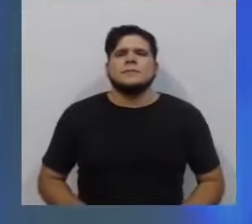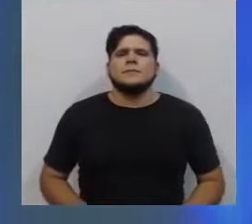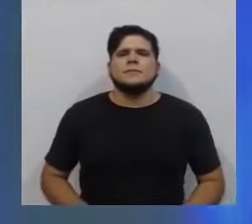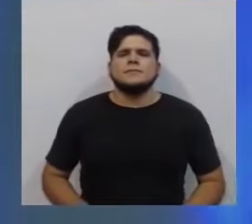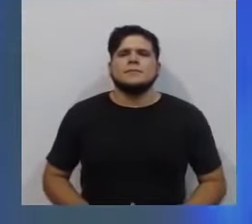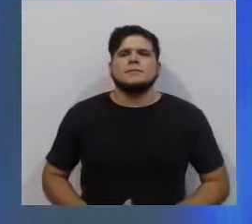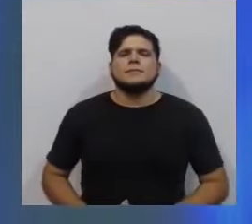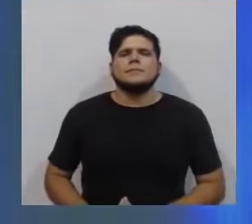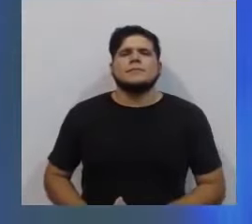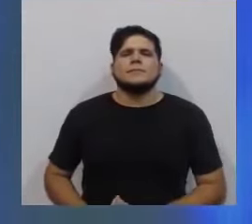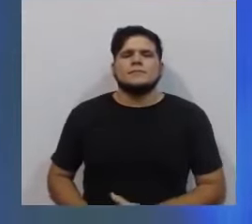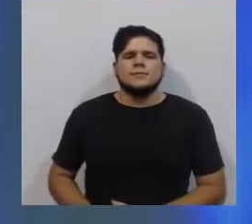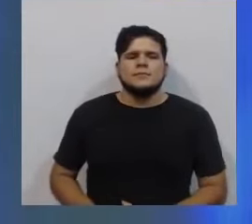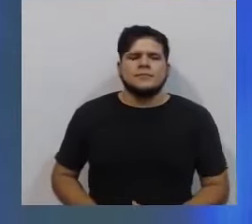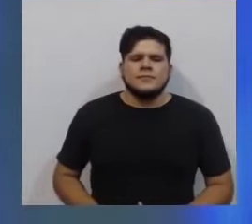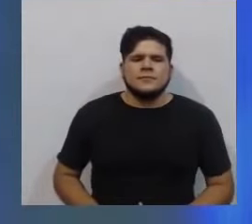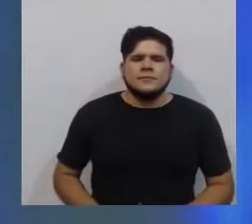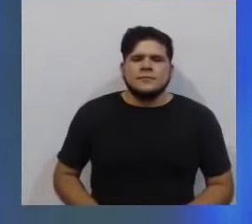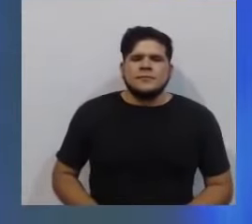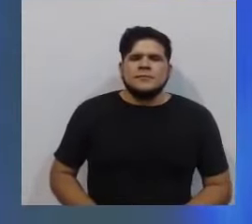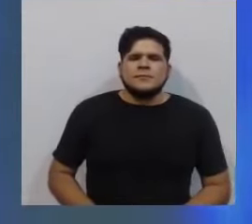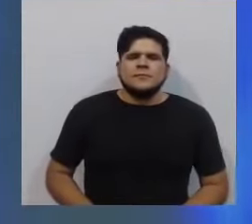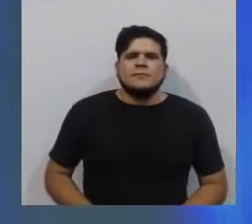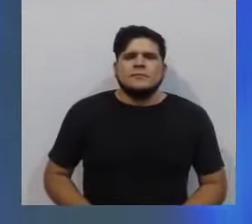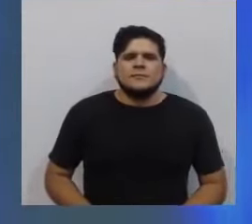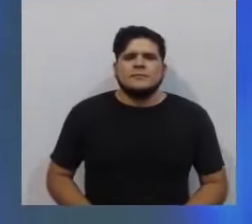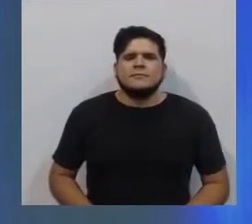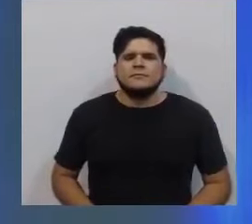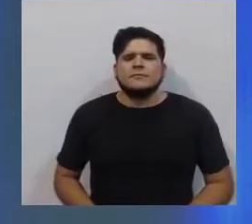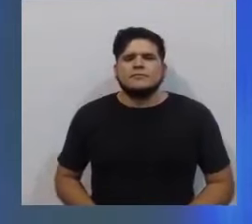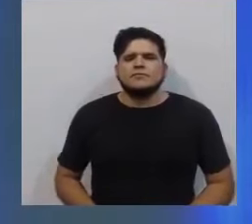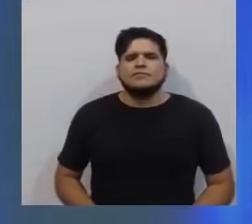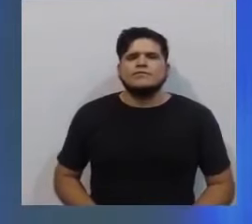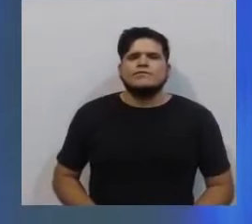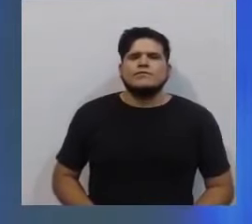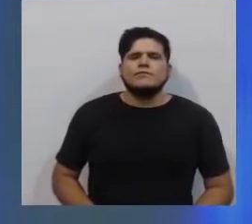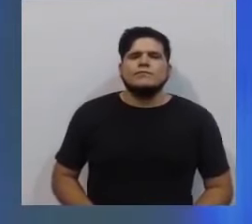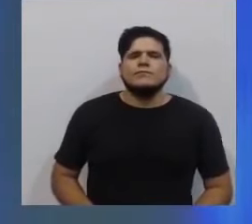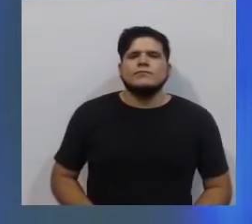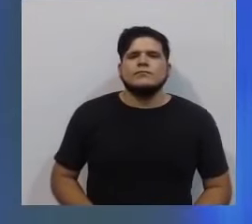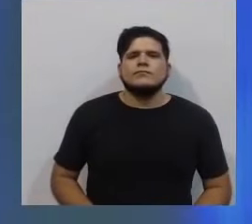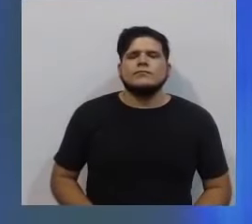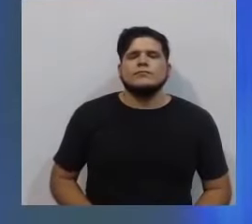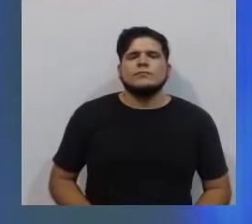y el otro día o si no lo puede hacer todos los días hágase disciplina en la semana